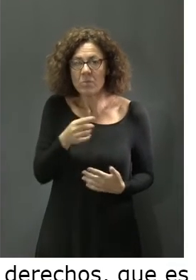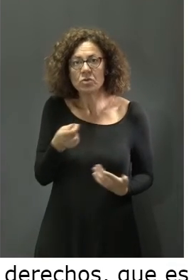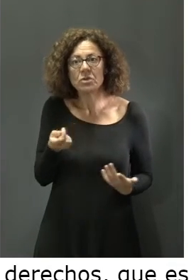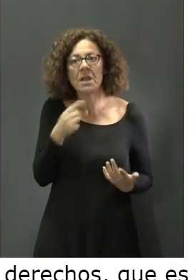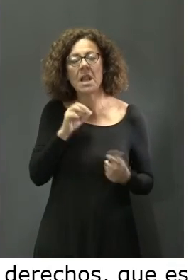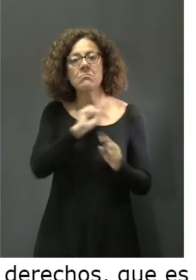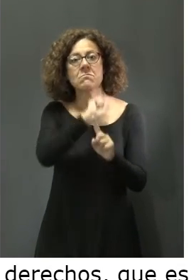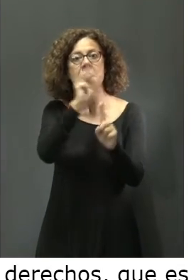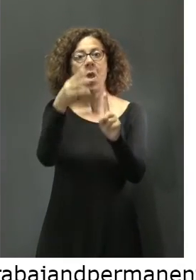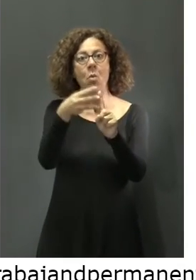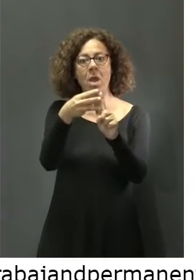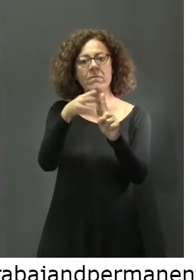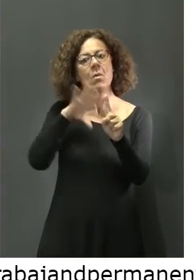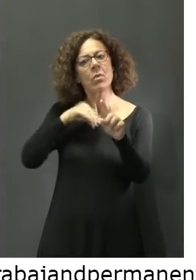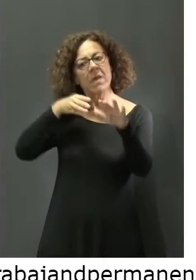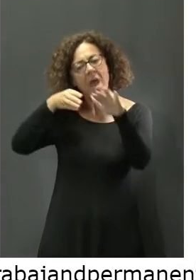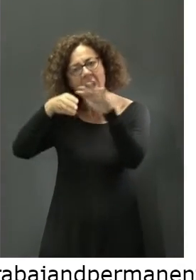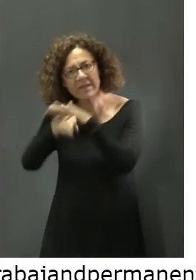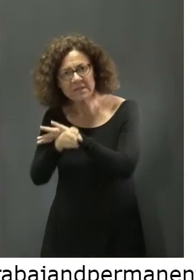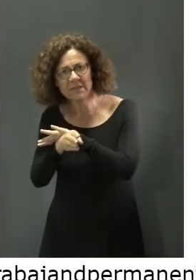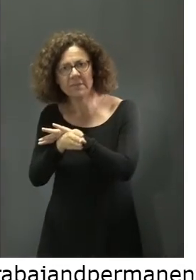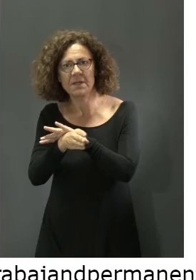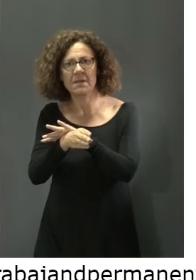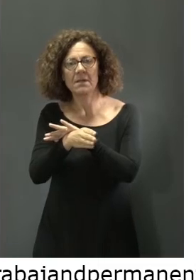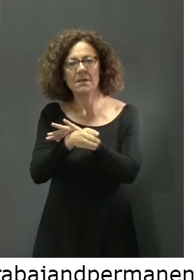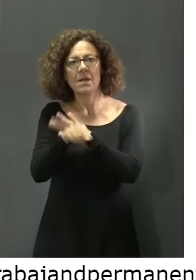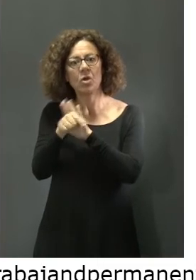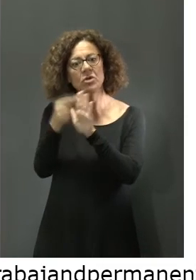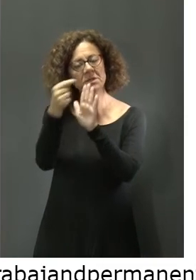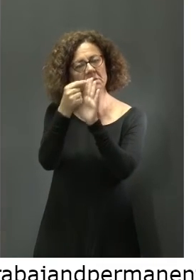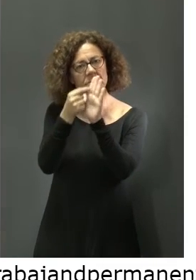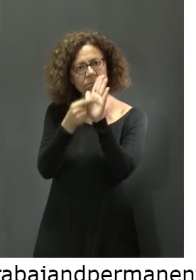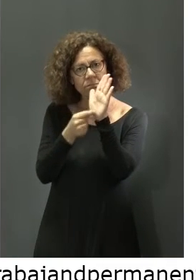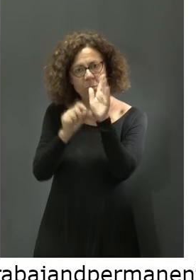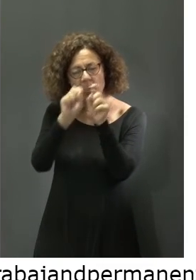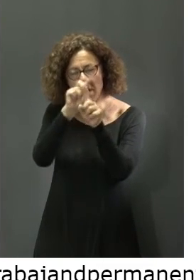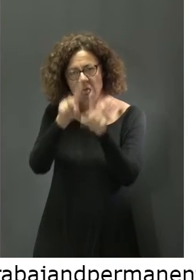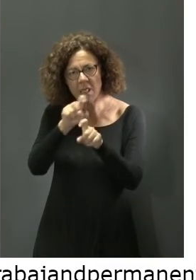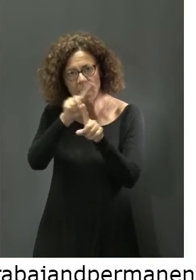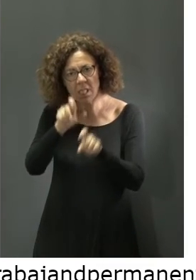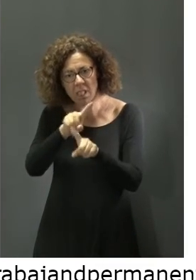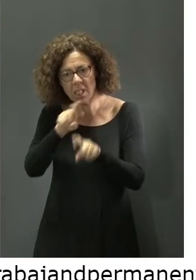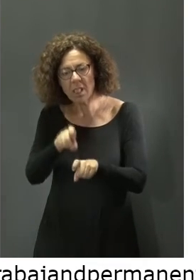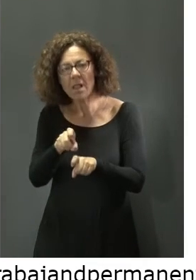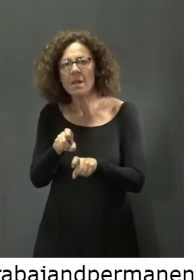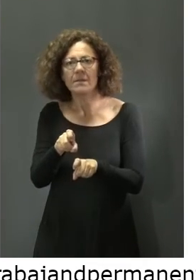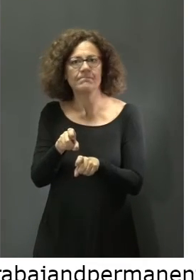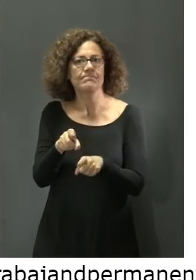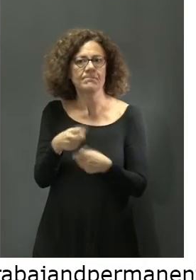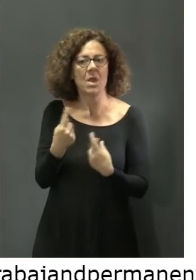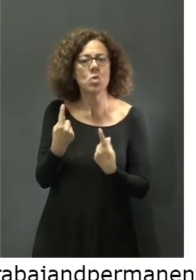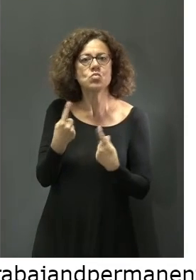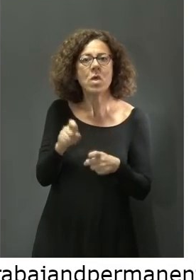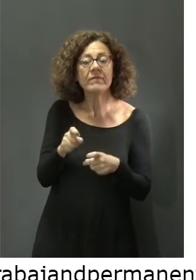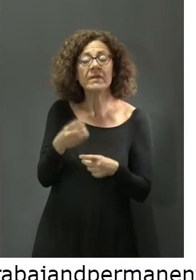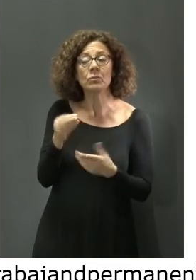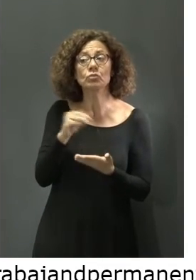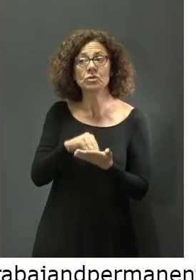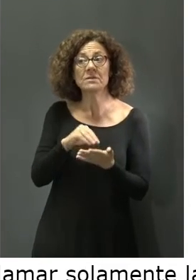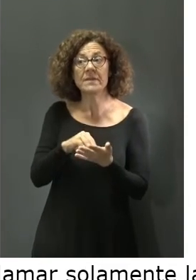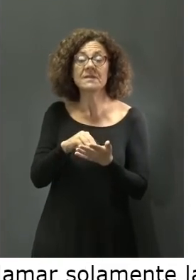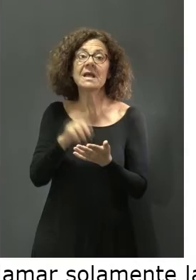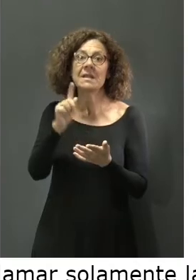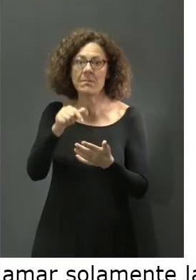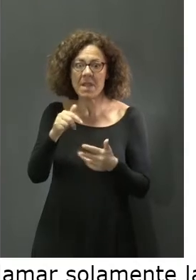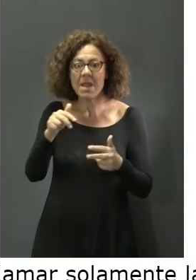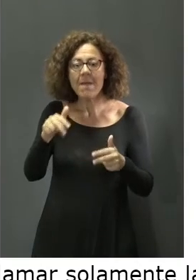la web pueda ser accesible y que cuente con estas preguntas, no hace falta, o en muchos casos permitirá a